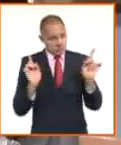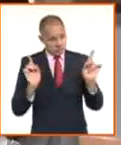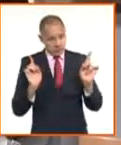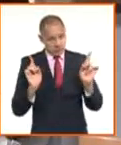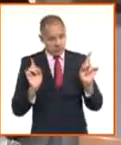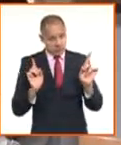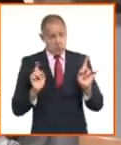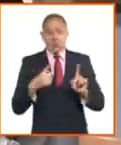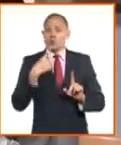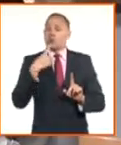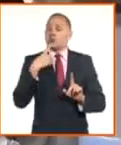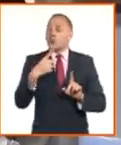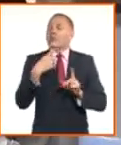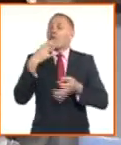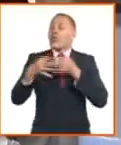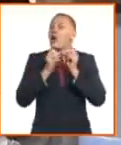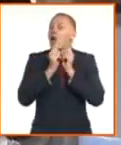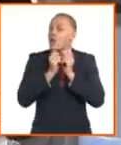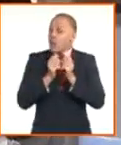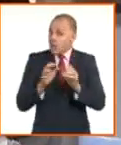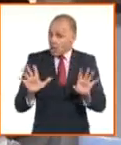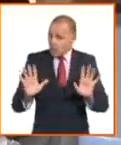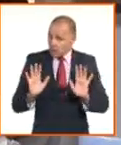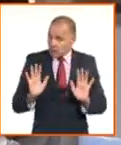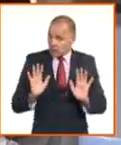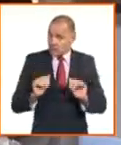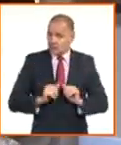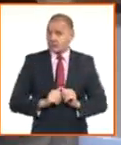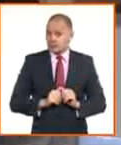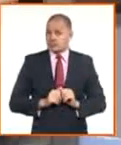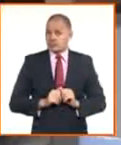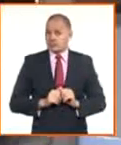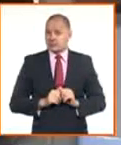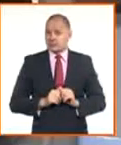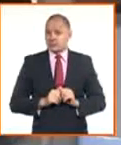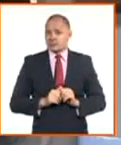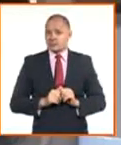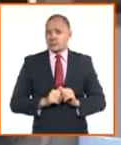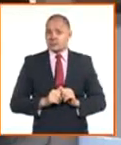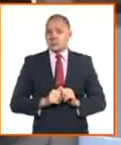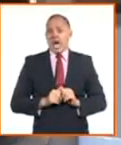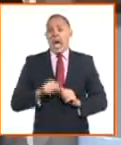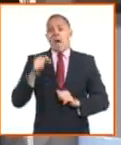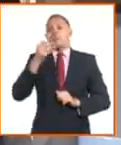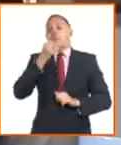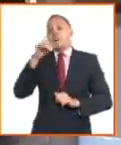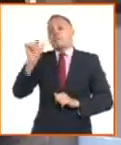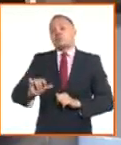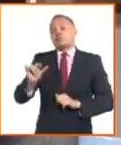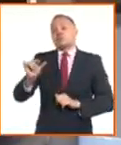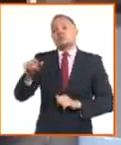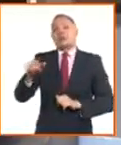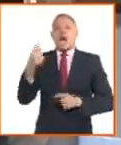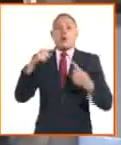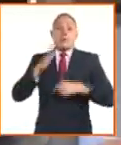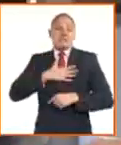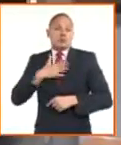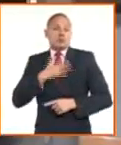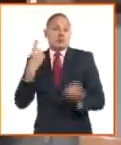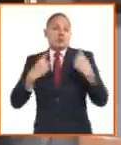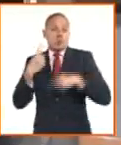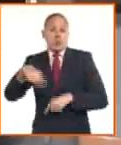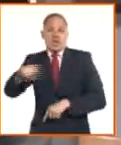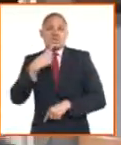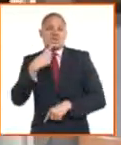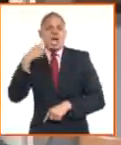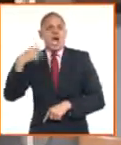120, a 110, bueno, el tipo de cambio del anclaje, como ella explicó, y tengo que subir los precios. No, esto no tiene ningún impacto. Nosotros estamos hablando de comprar